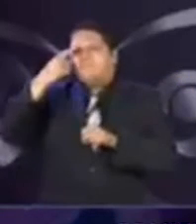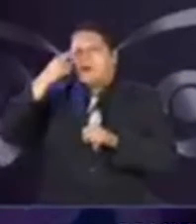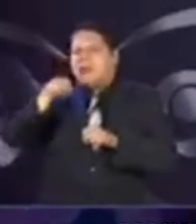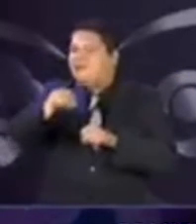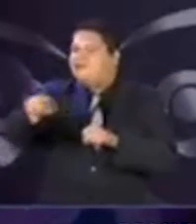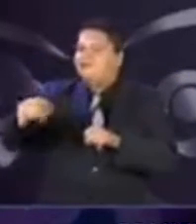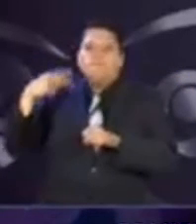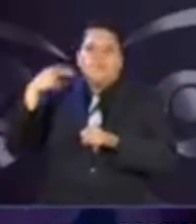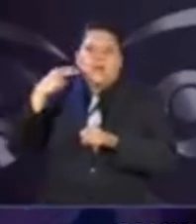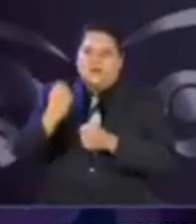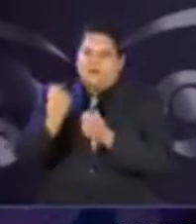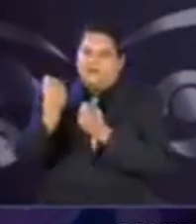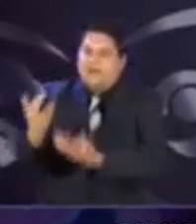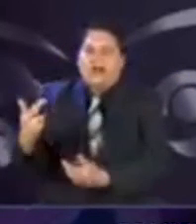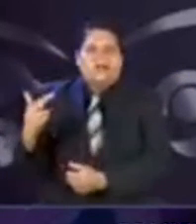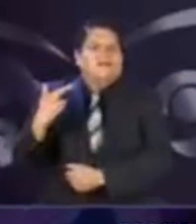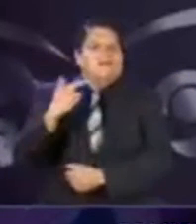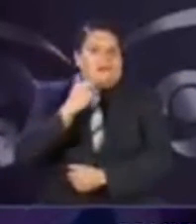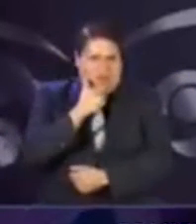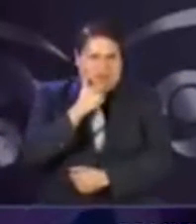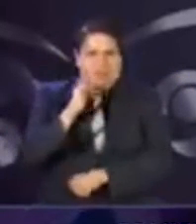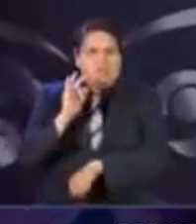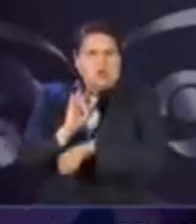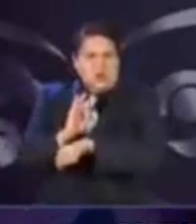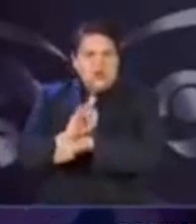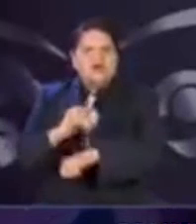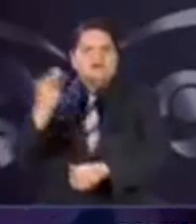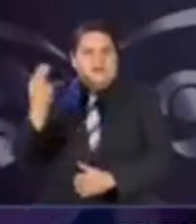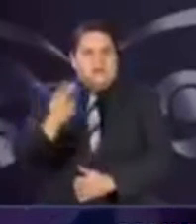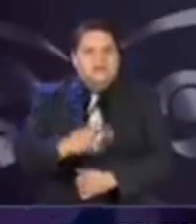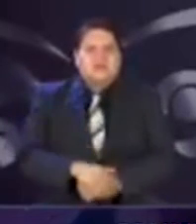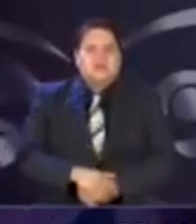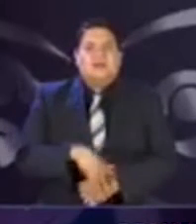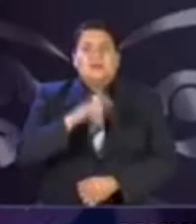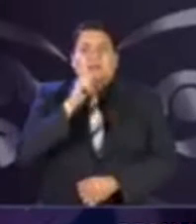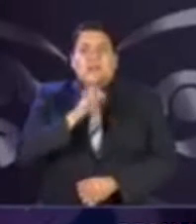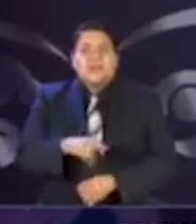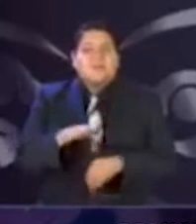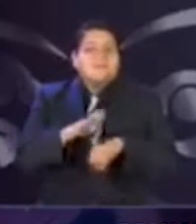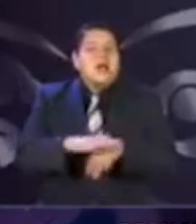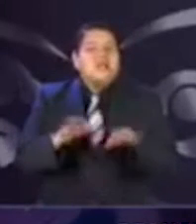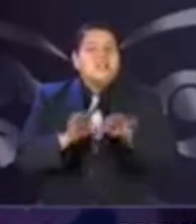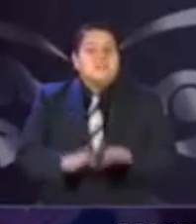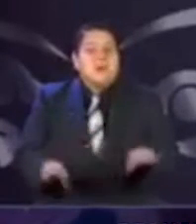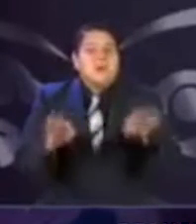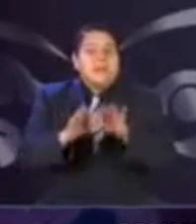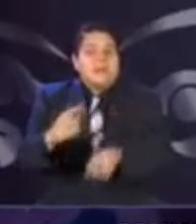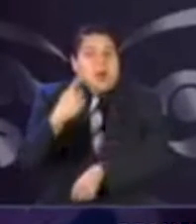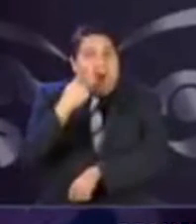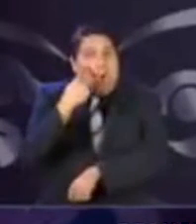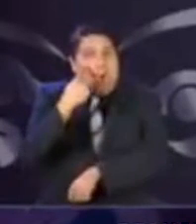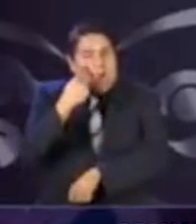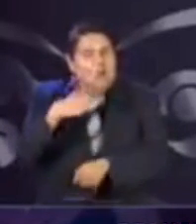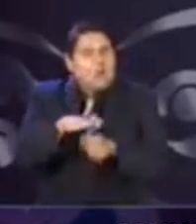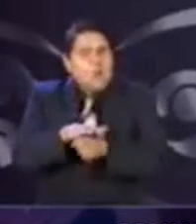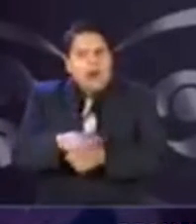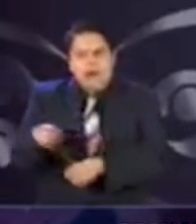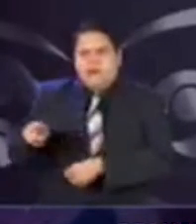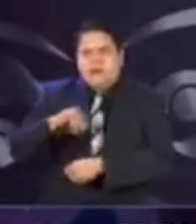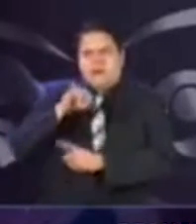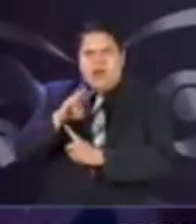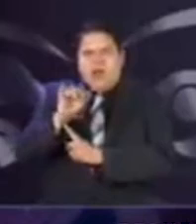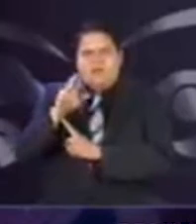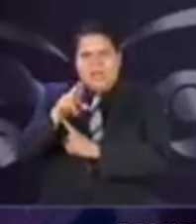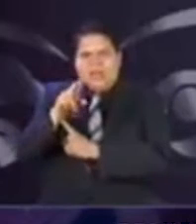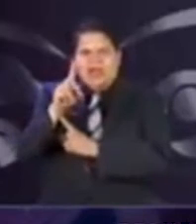invertido en su beneficio inmediatamente. Y debemos de poner lupa en el proceso judicial de Duarte, porque si permiten que